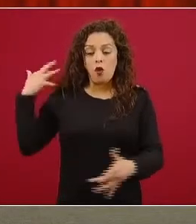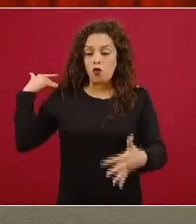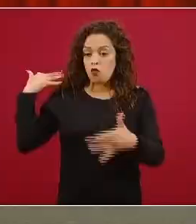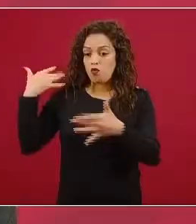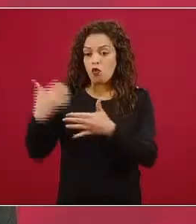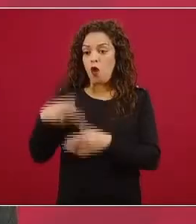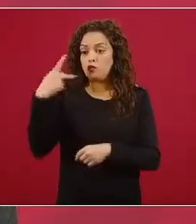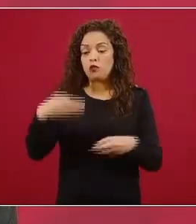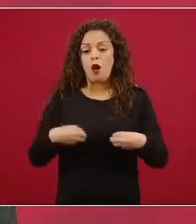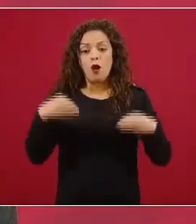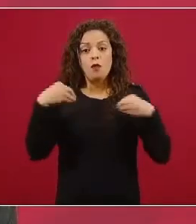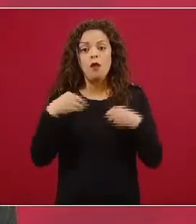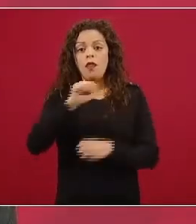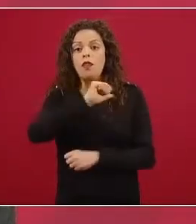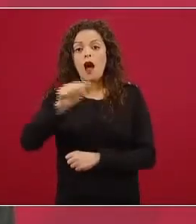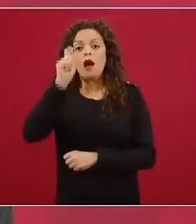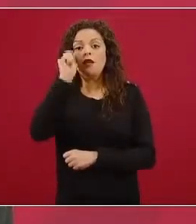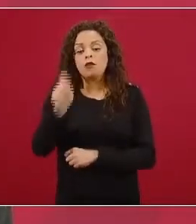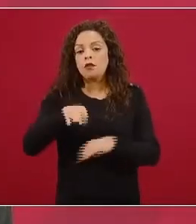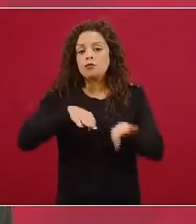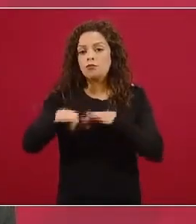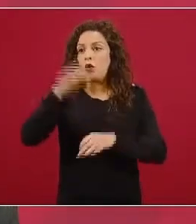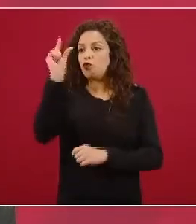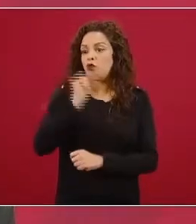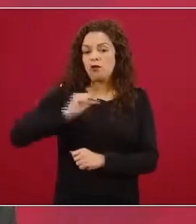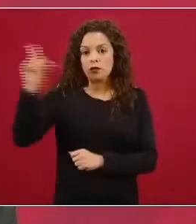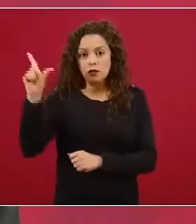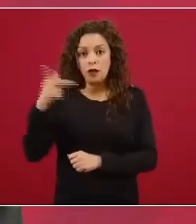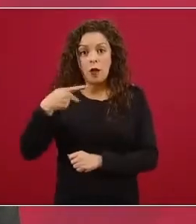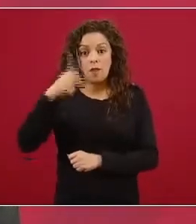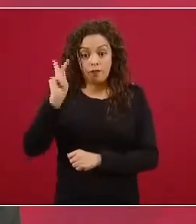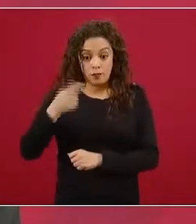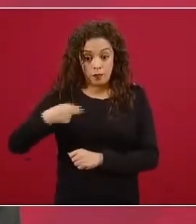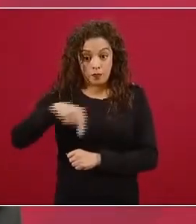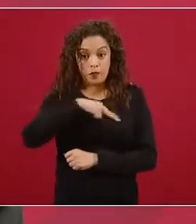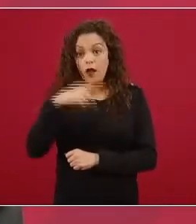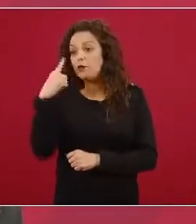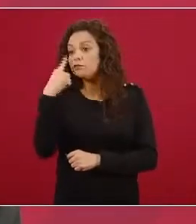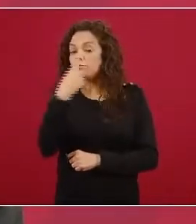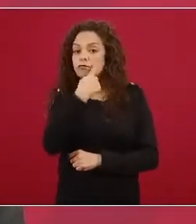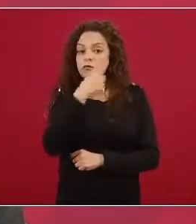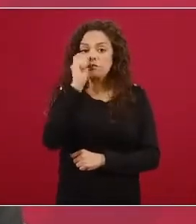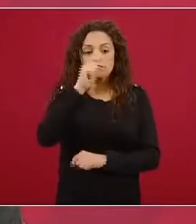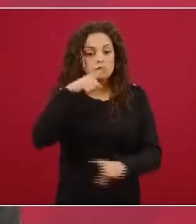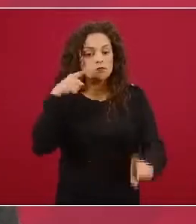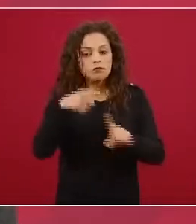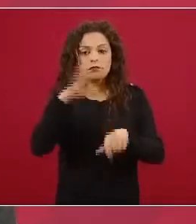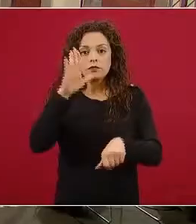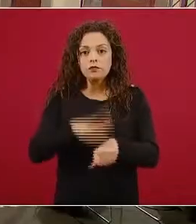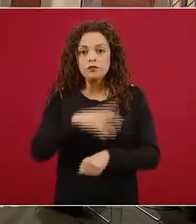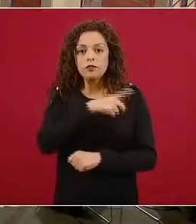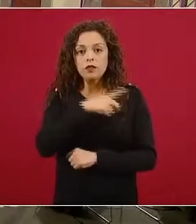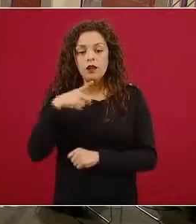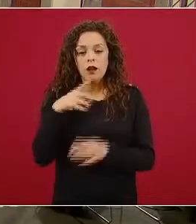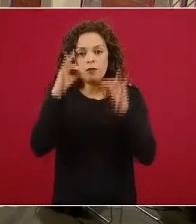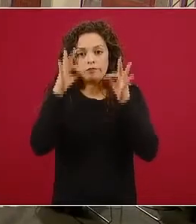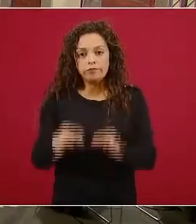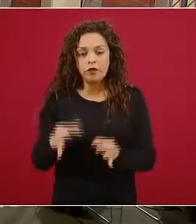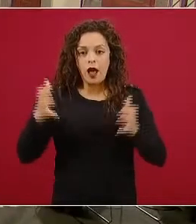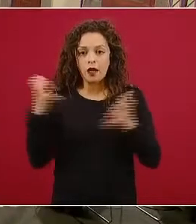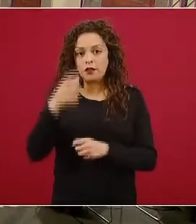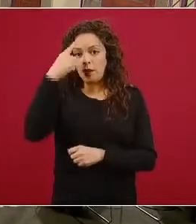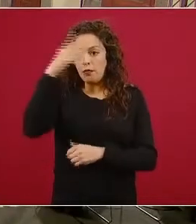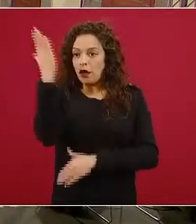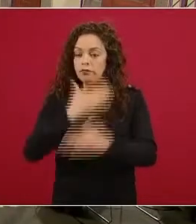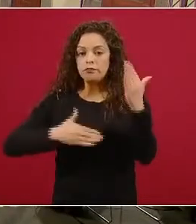vida profesional, pero nuestra perspectiva respecto a cómo es más conveniente desarrollar al país cuando